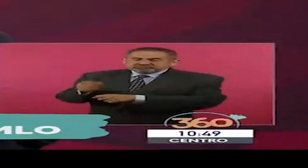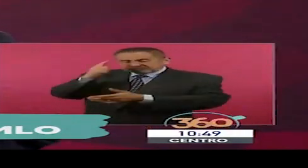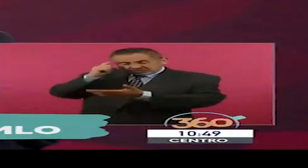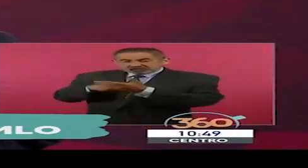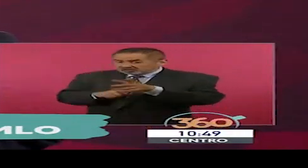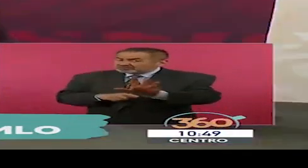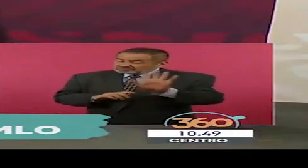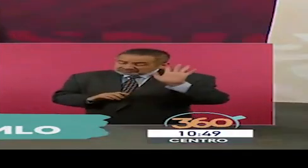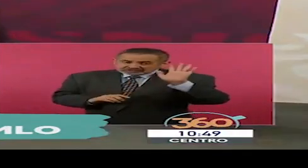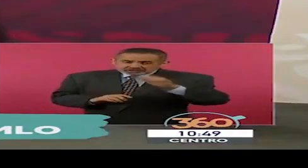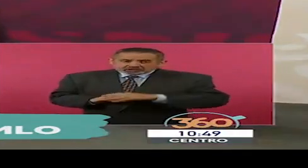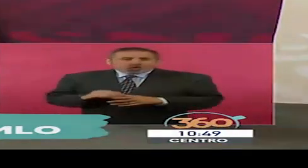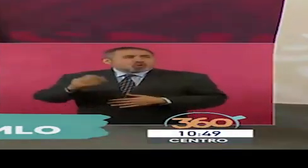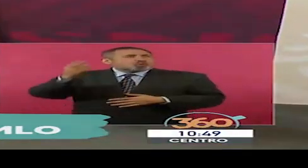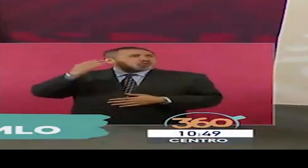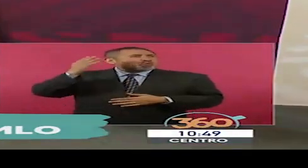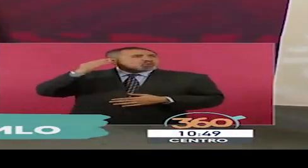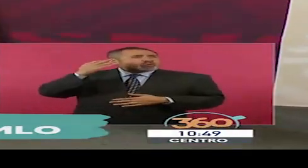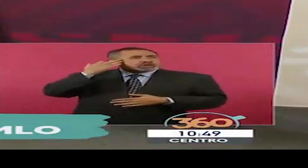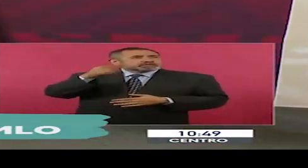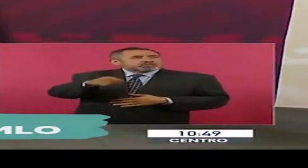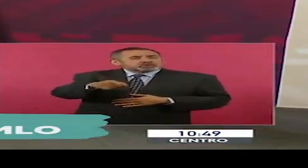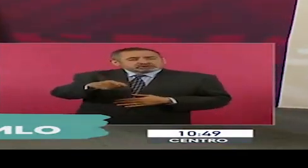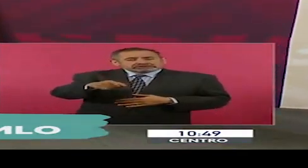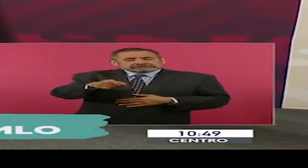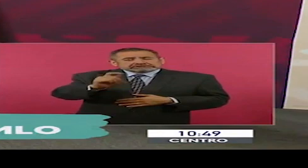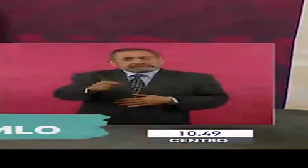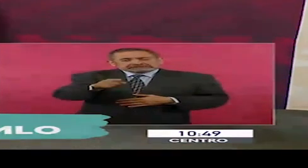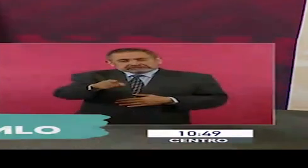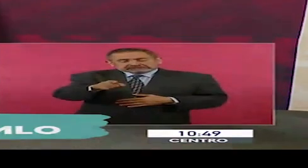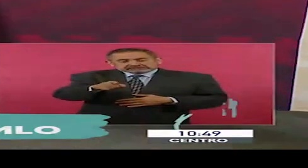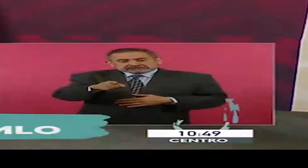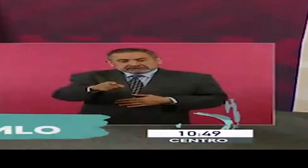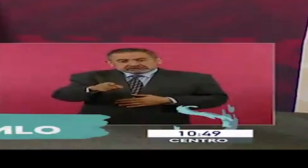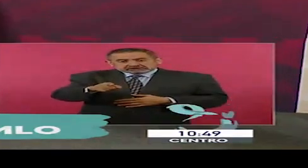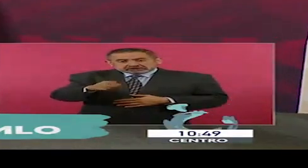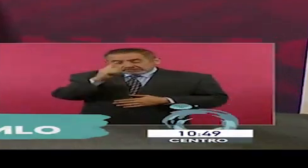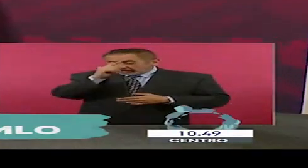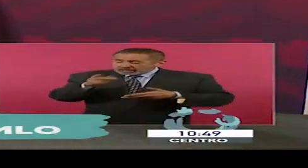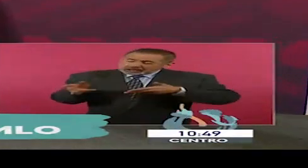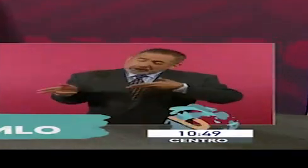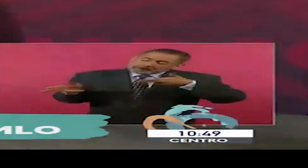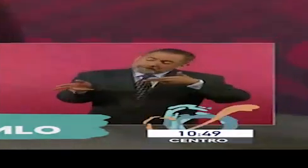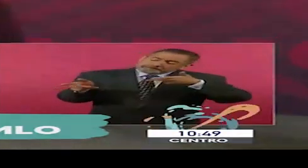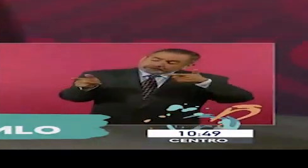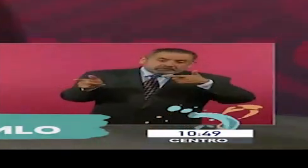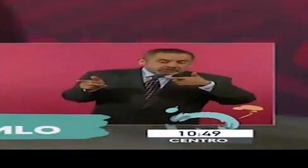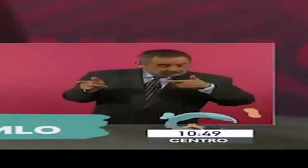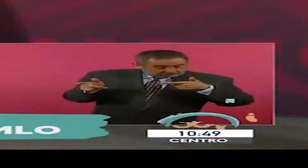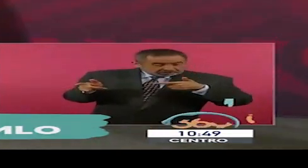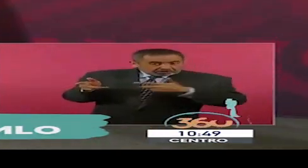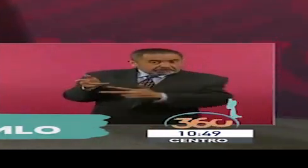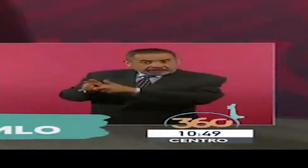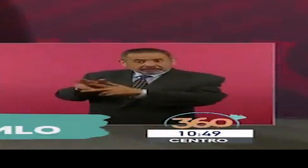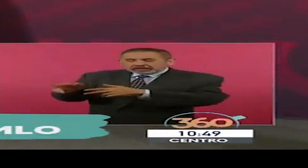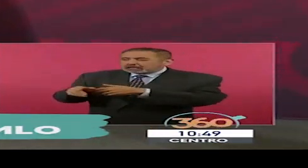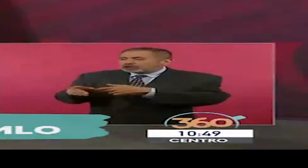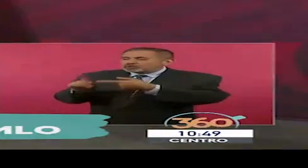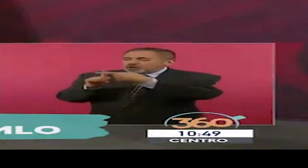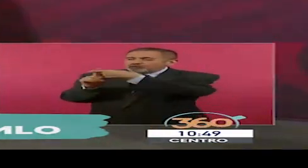te llegó en un tiempo a cazar a migrantes